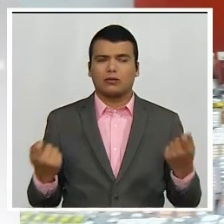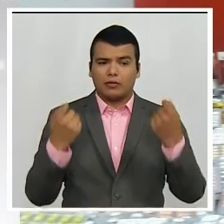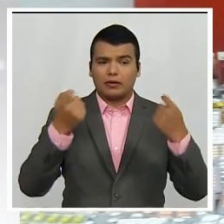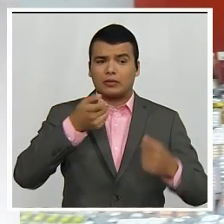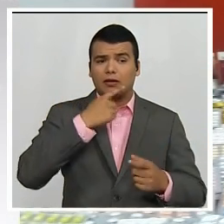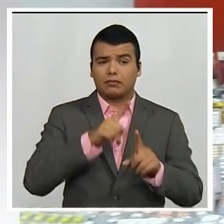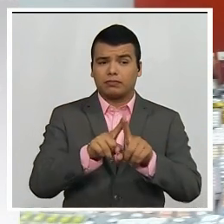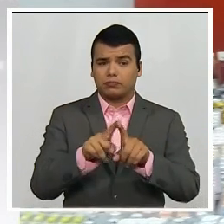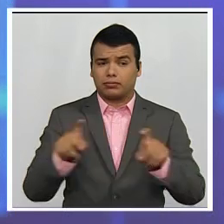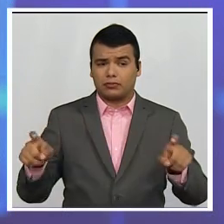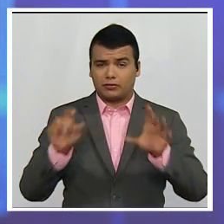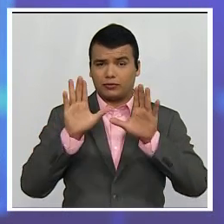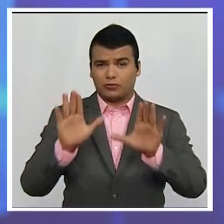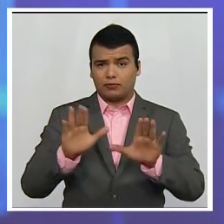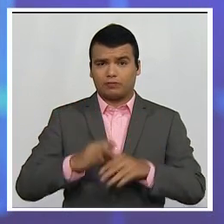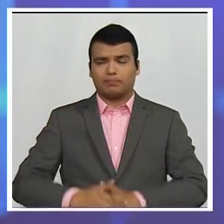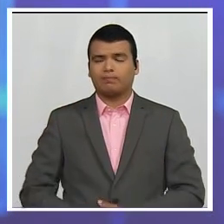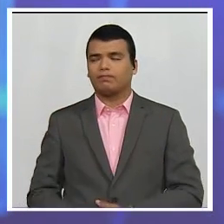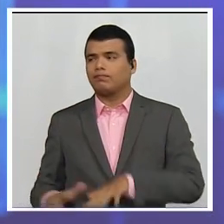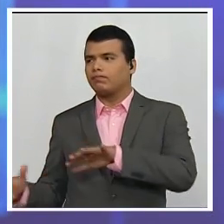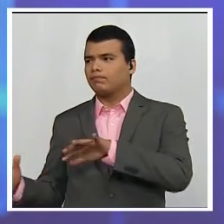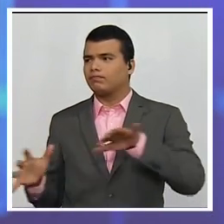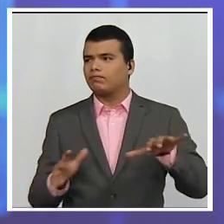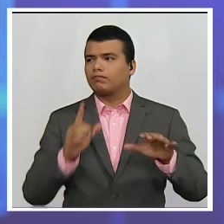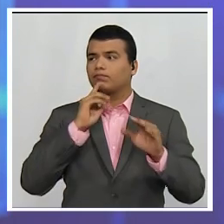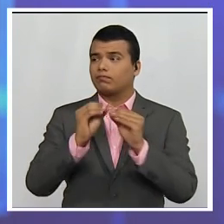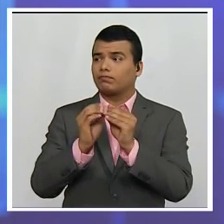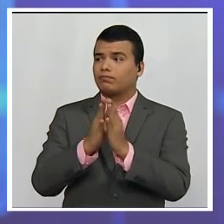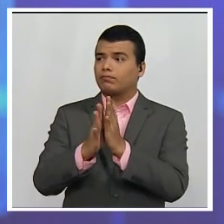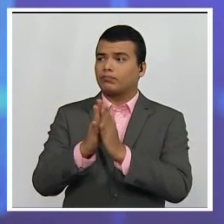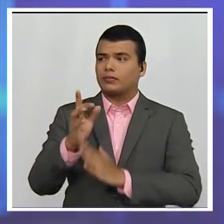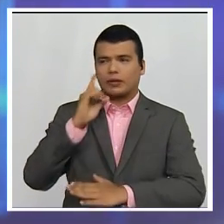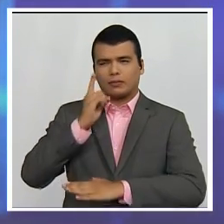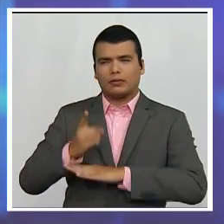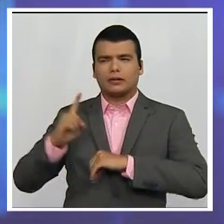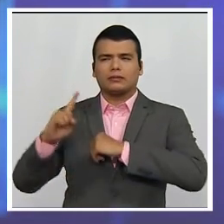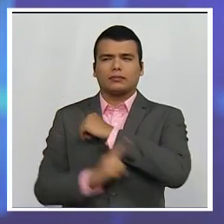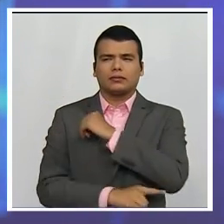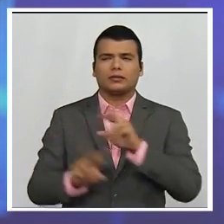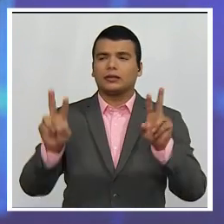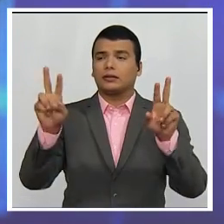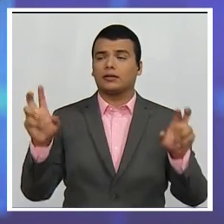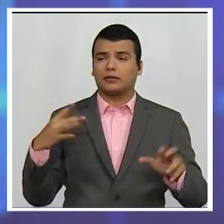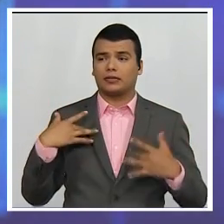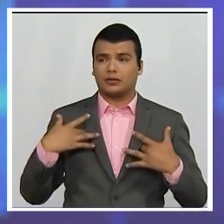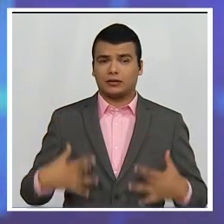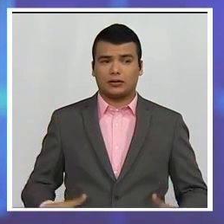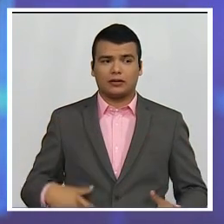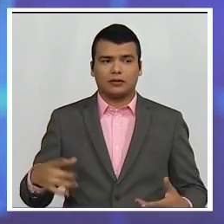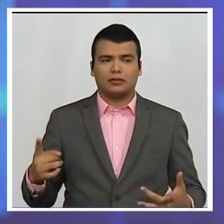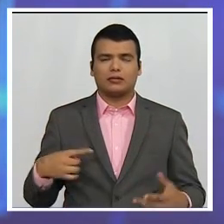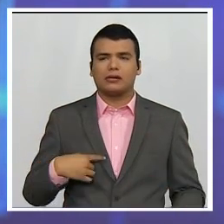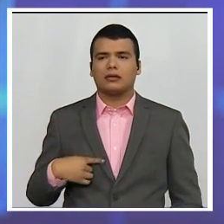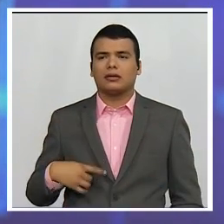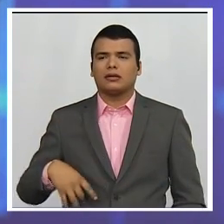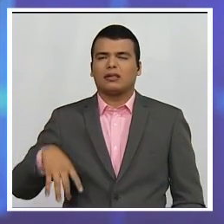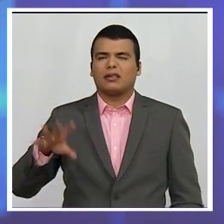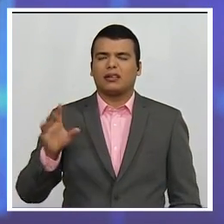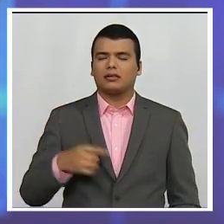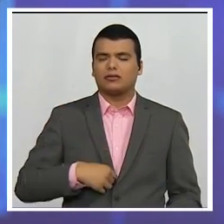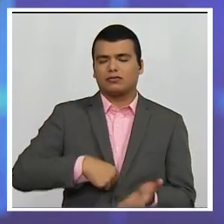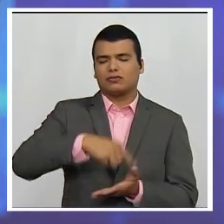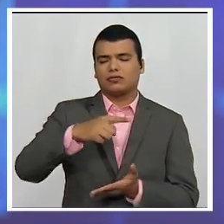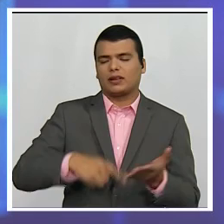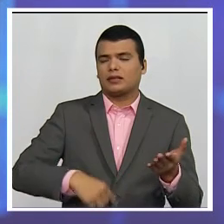de medicamentos y sigamos hablando de sanciones en el tema de la salud por irregularidades en la celebración de dos